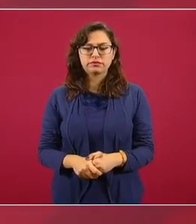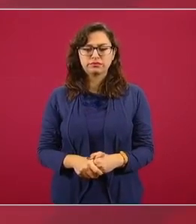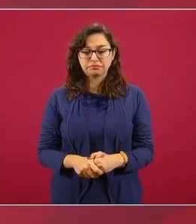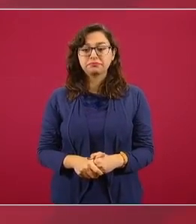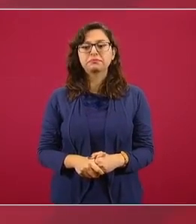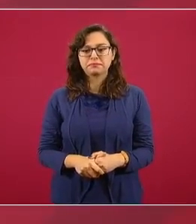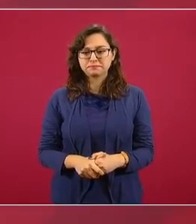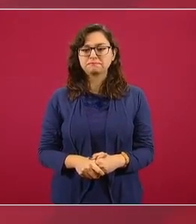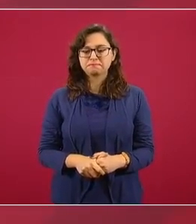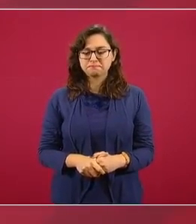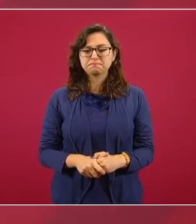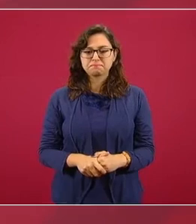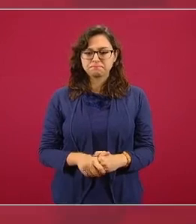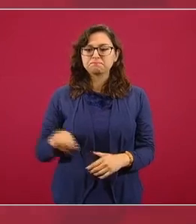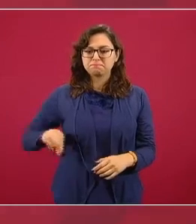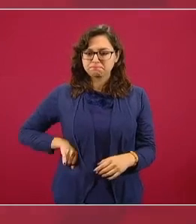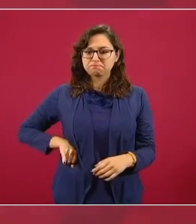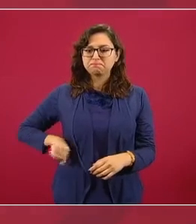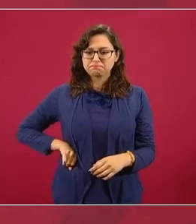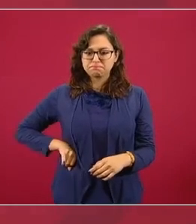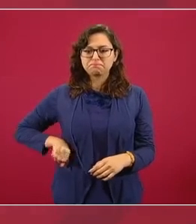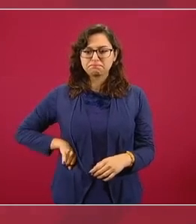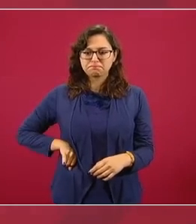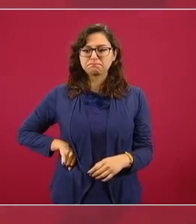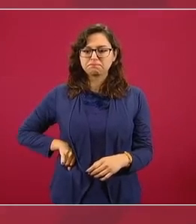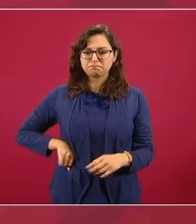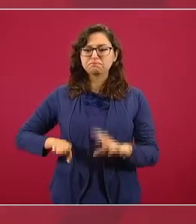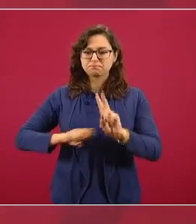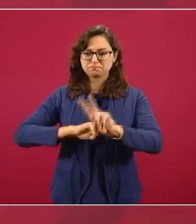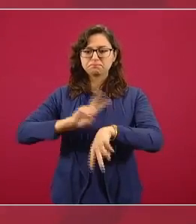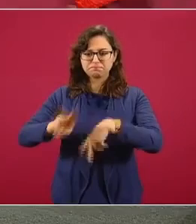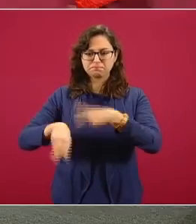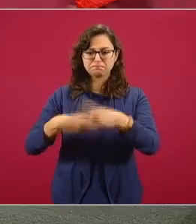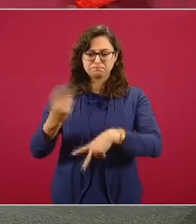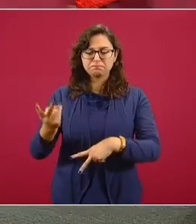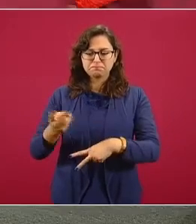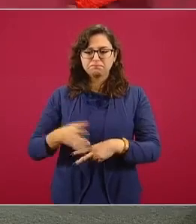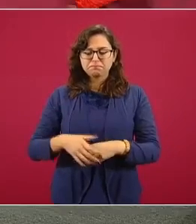y sí tengo interés en estar allá.